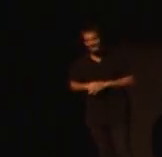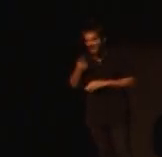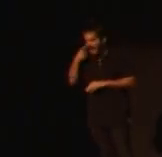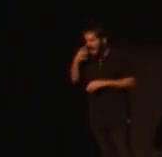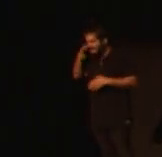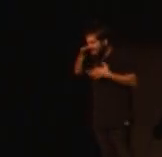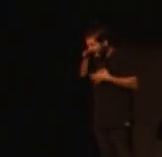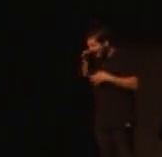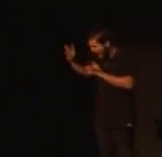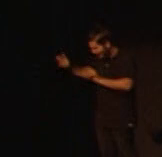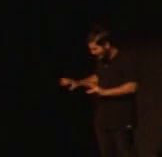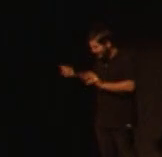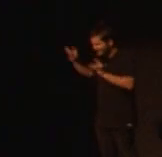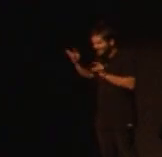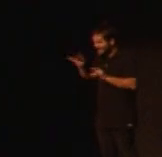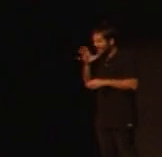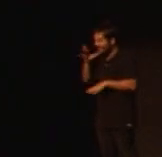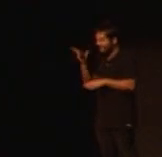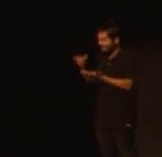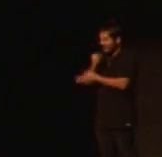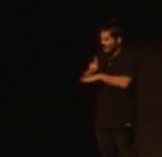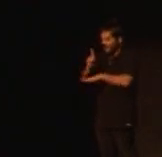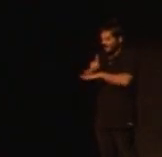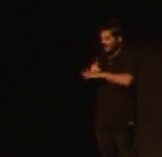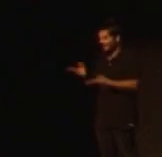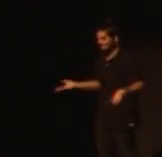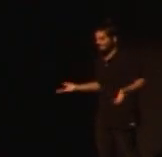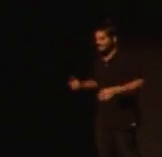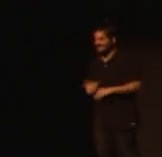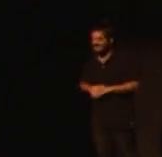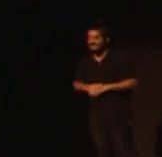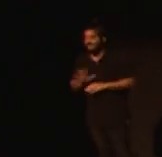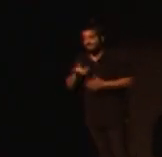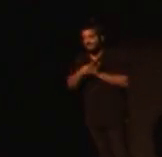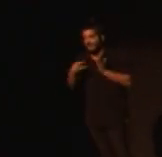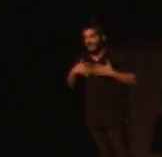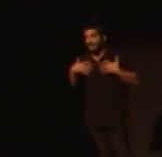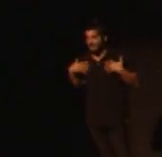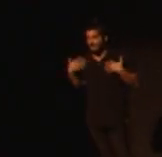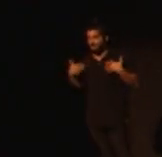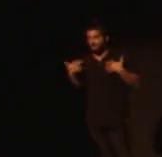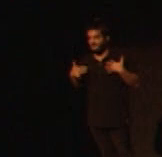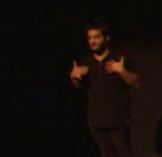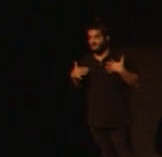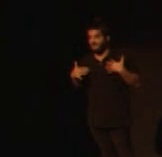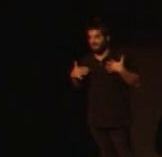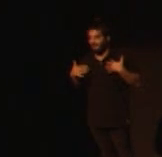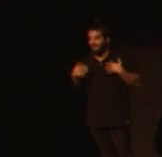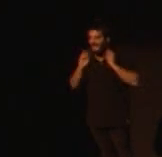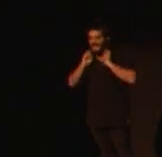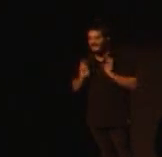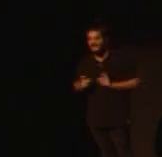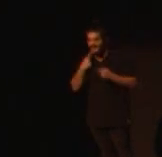¿eh? Pero menos mal que aún está ahí el contacto de las personas. Ah, lo de la tecnología emocional, ¿eh? Con eso se ahorra el estrés de los novios, y eso, hijo